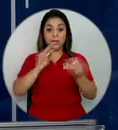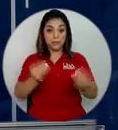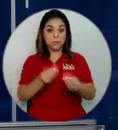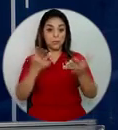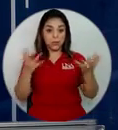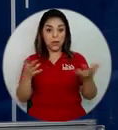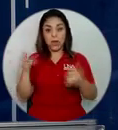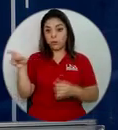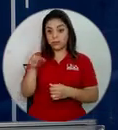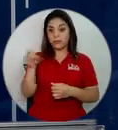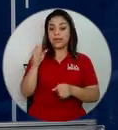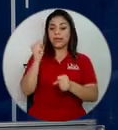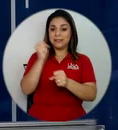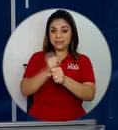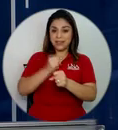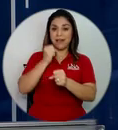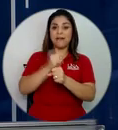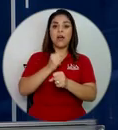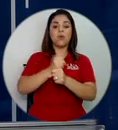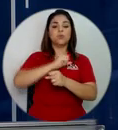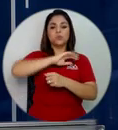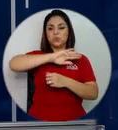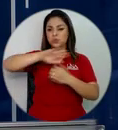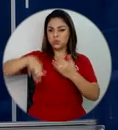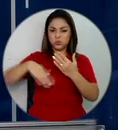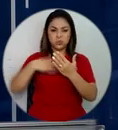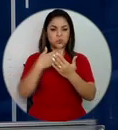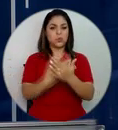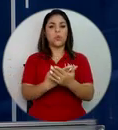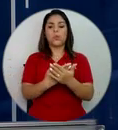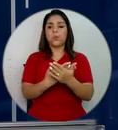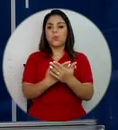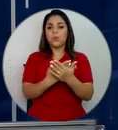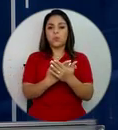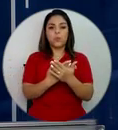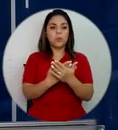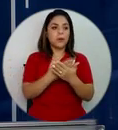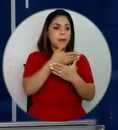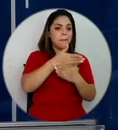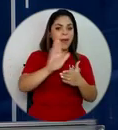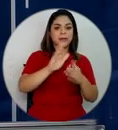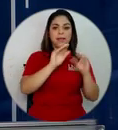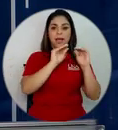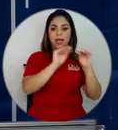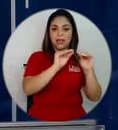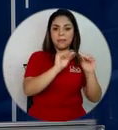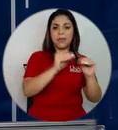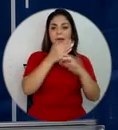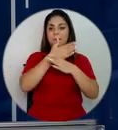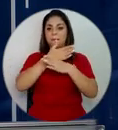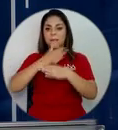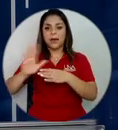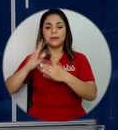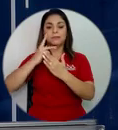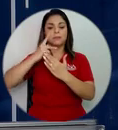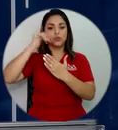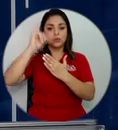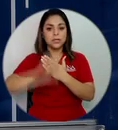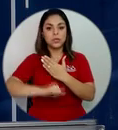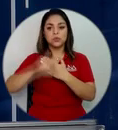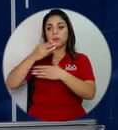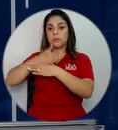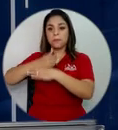una universidad pública, han integrado el trabajo de todos los estamentos, ¿verdad? La parte académica, la parte de proyectos, la